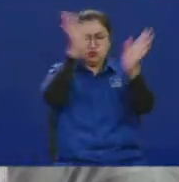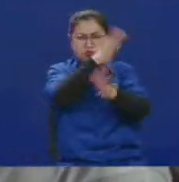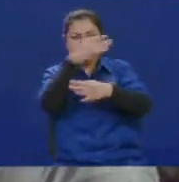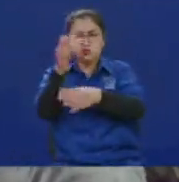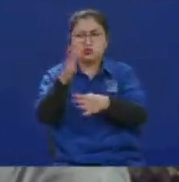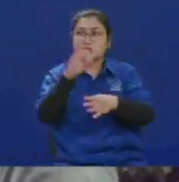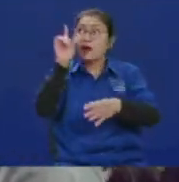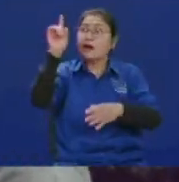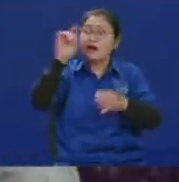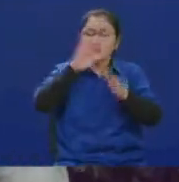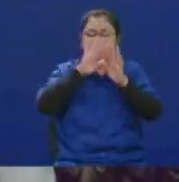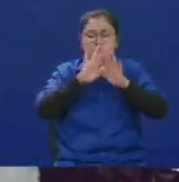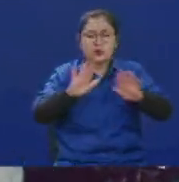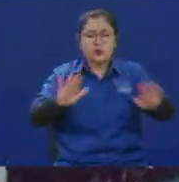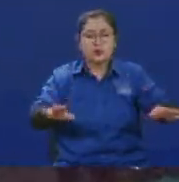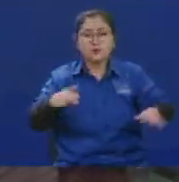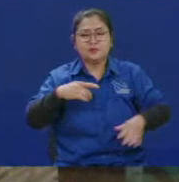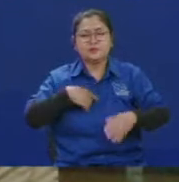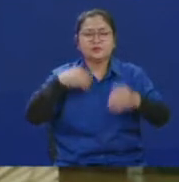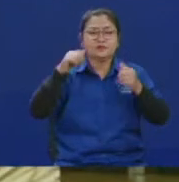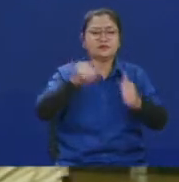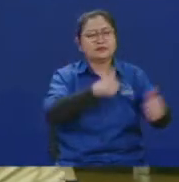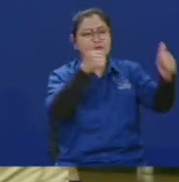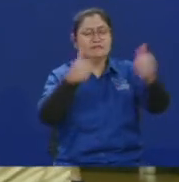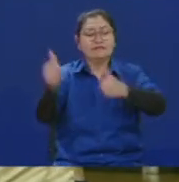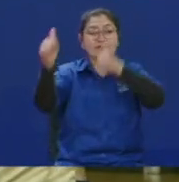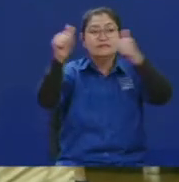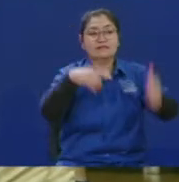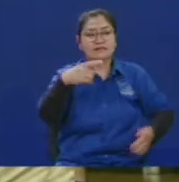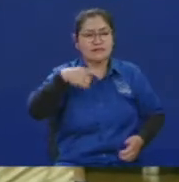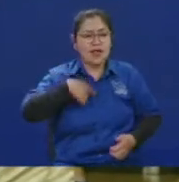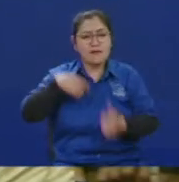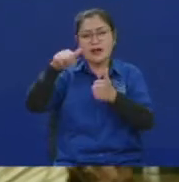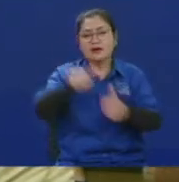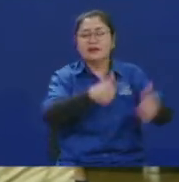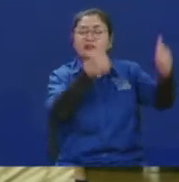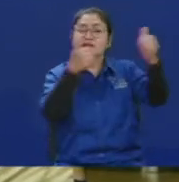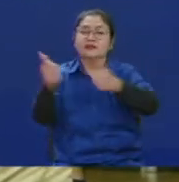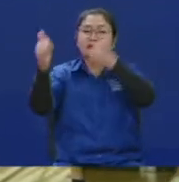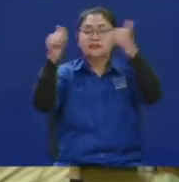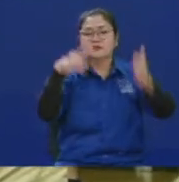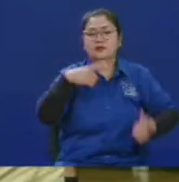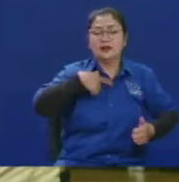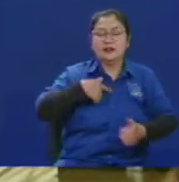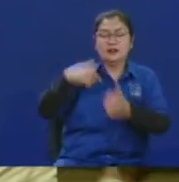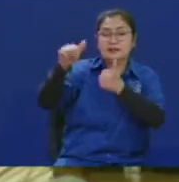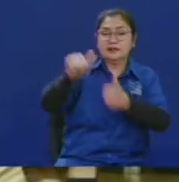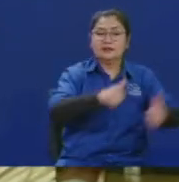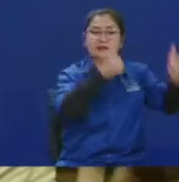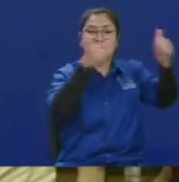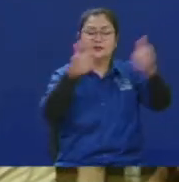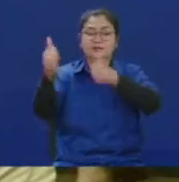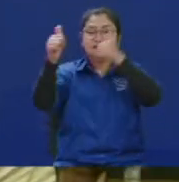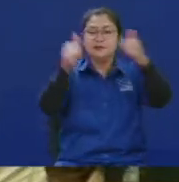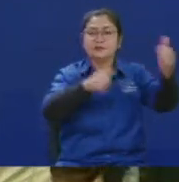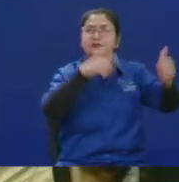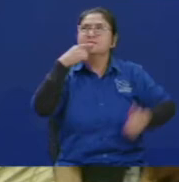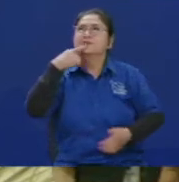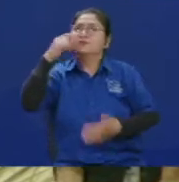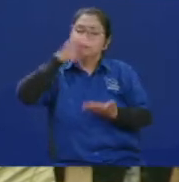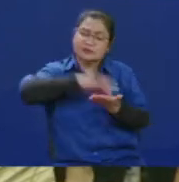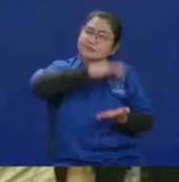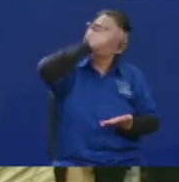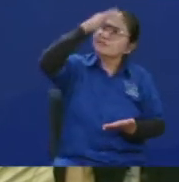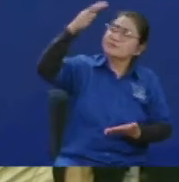y la tempestad. Y yo la alabaré, y yo la alabaré, yo la alabaré